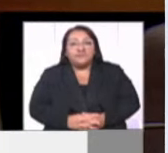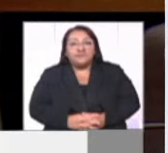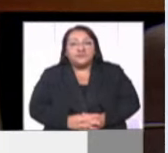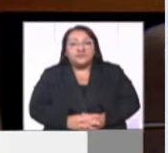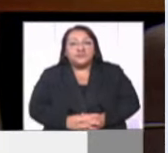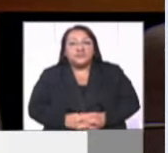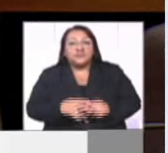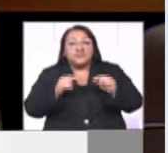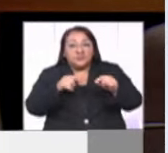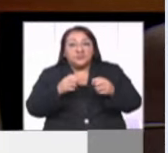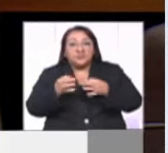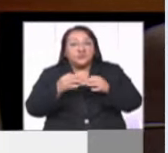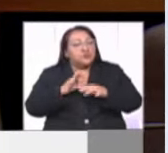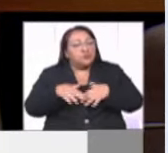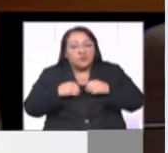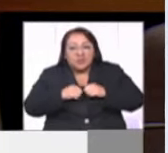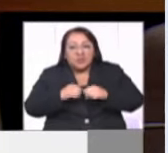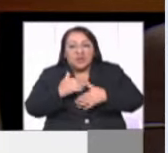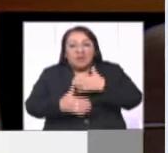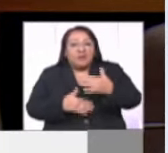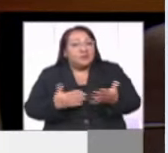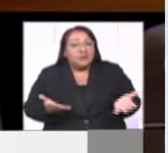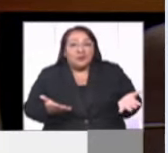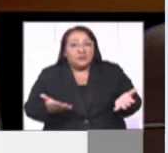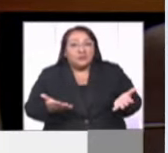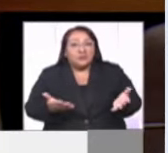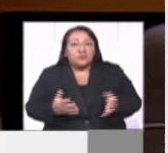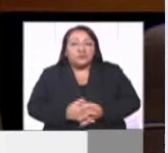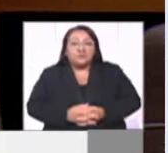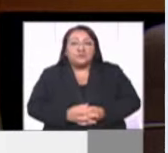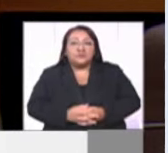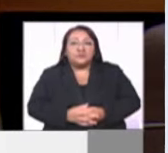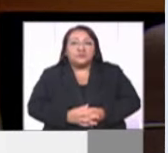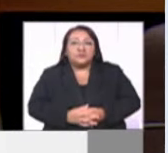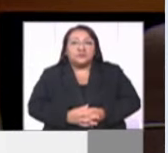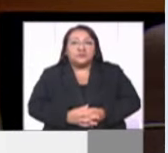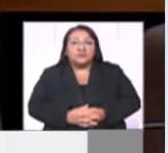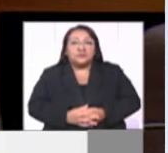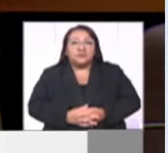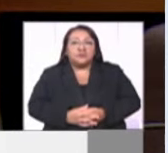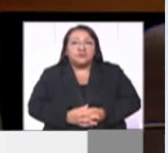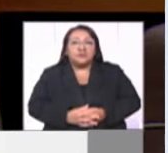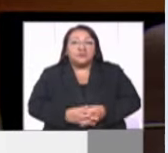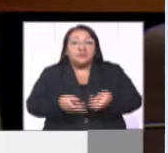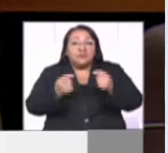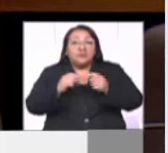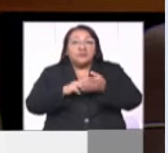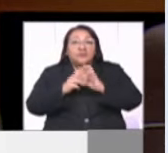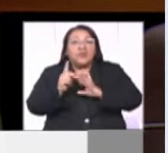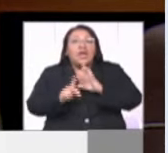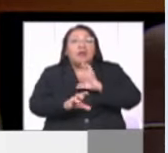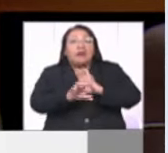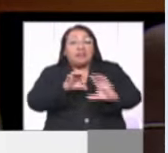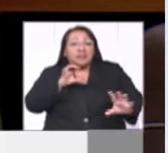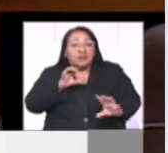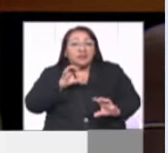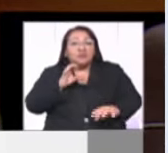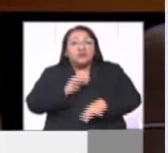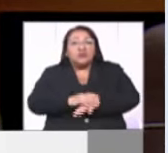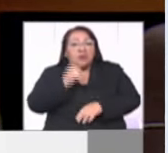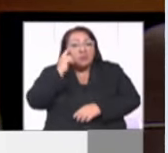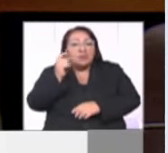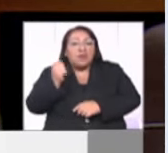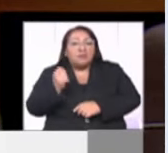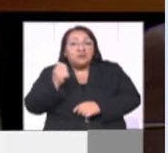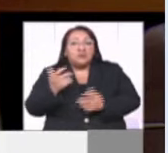caminar. No se puede seguir avanzando como estamos ahora, tratando de condicionar el retiro a la pensión mínima